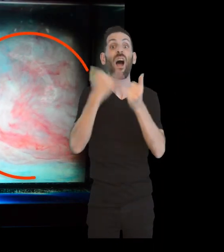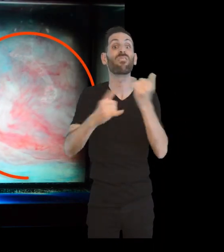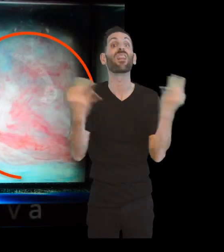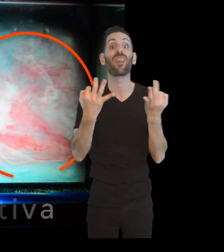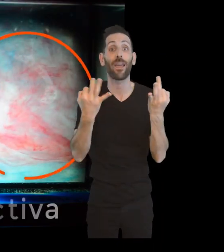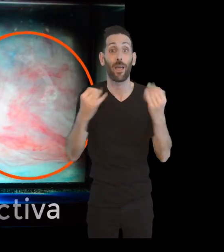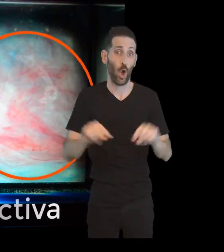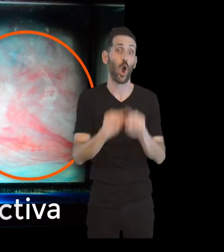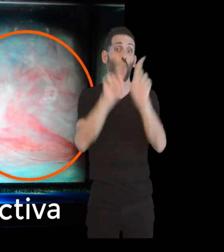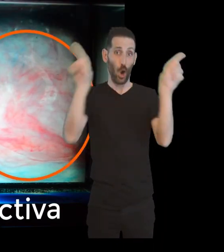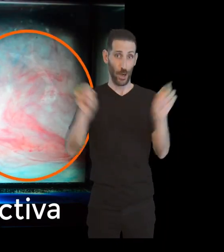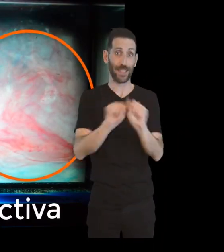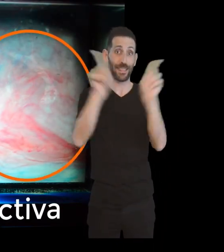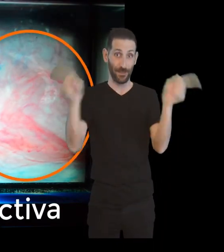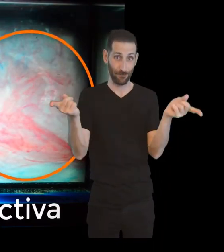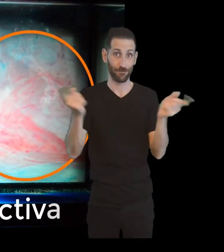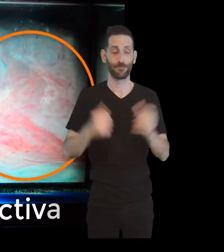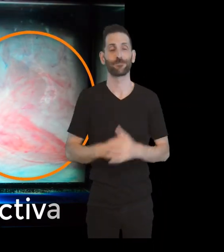é unha corrente convectiva.